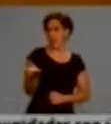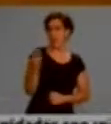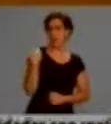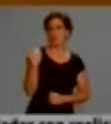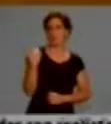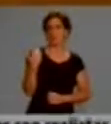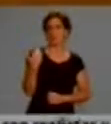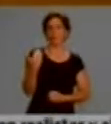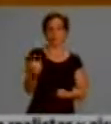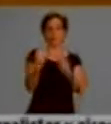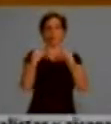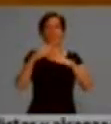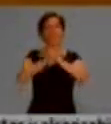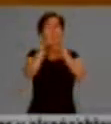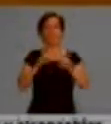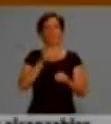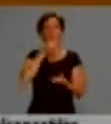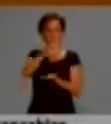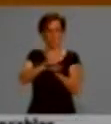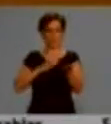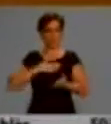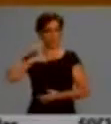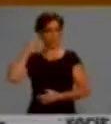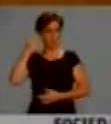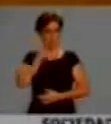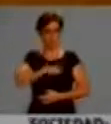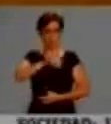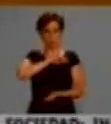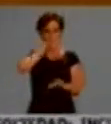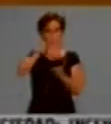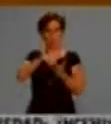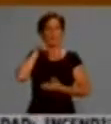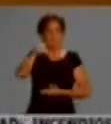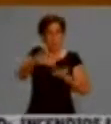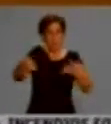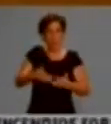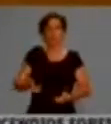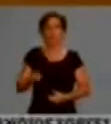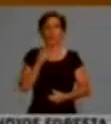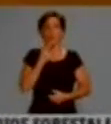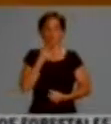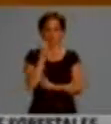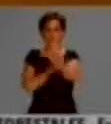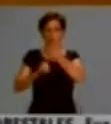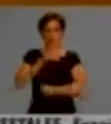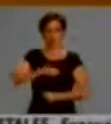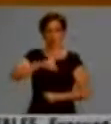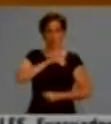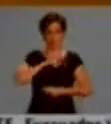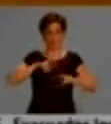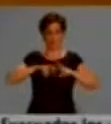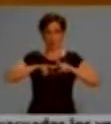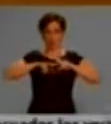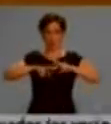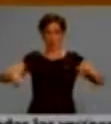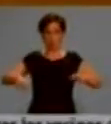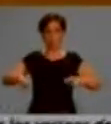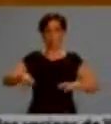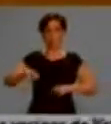último informe del Banco de España. En él se dice que la economía española experimentó en los 5 primeros meses